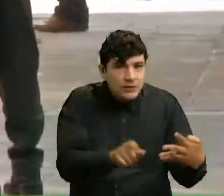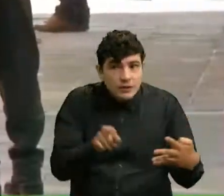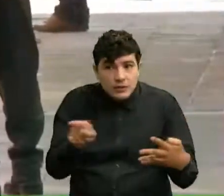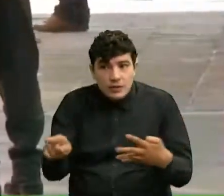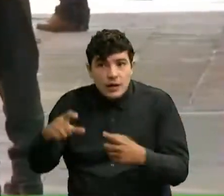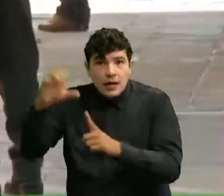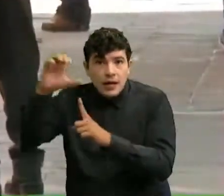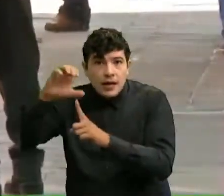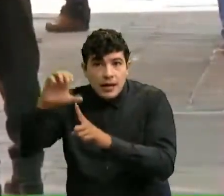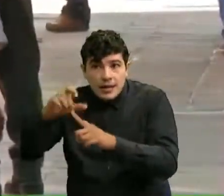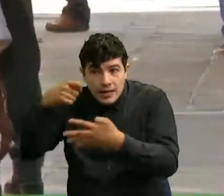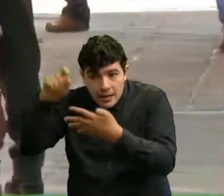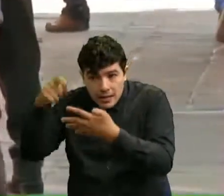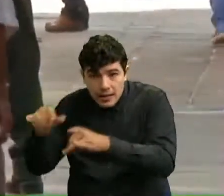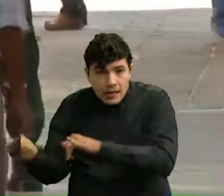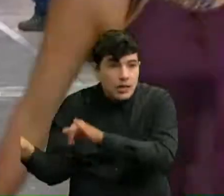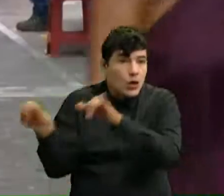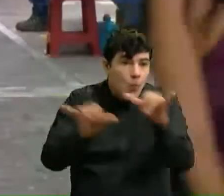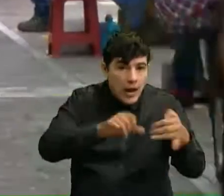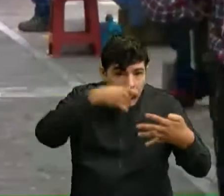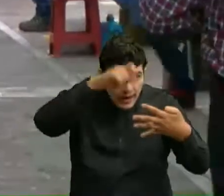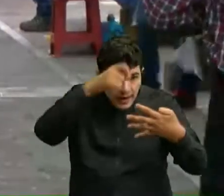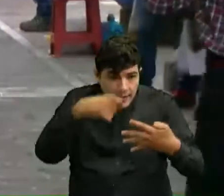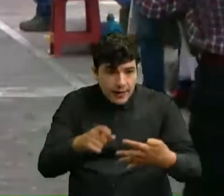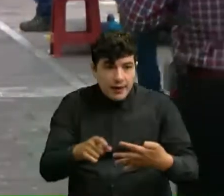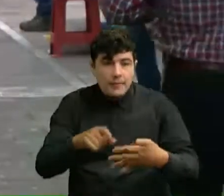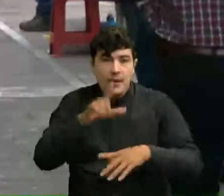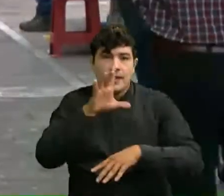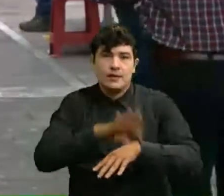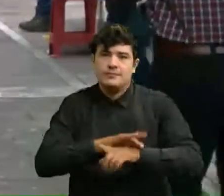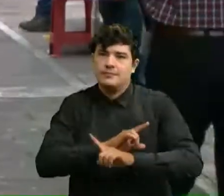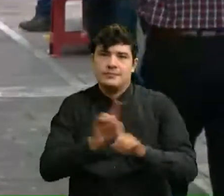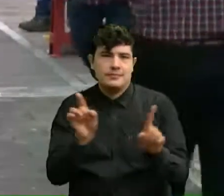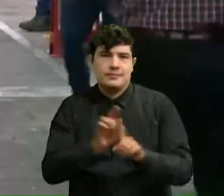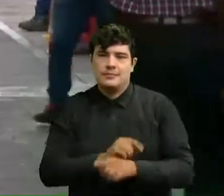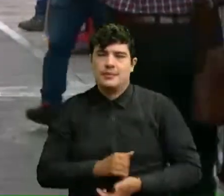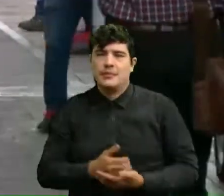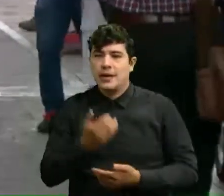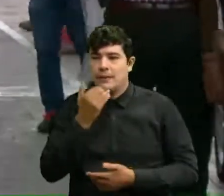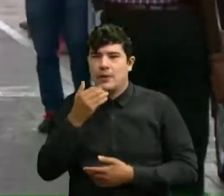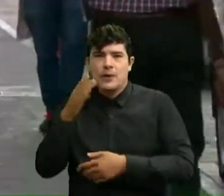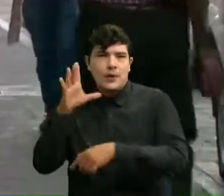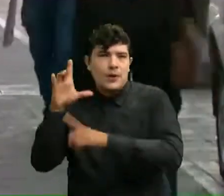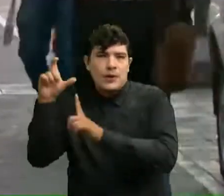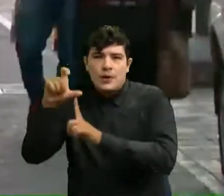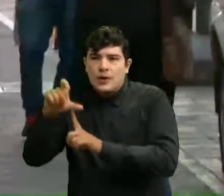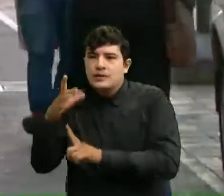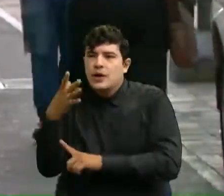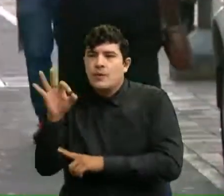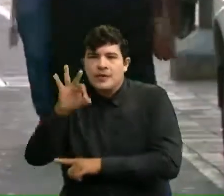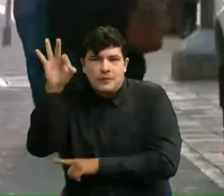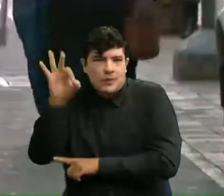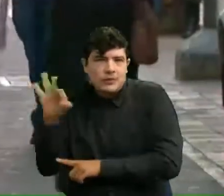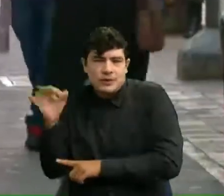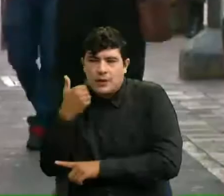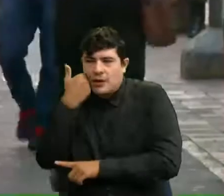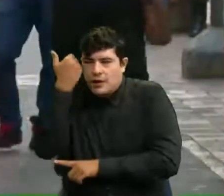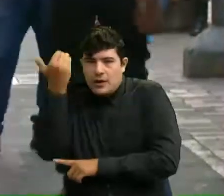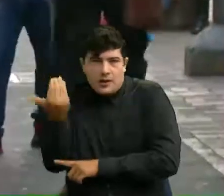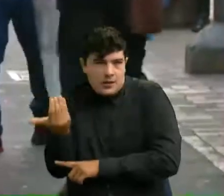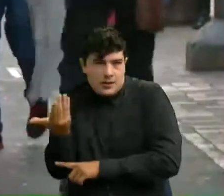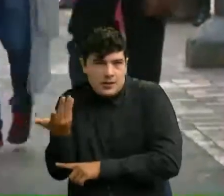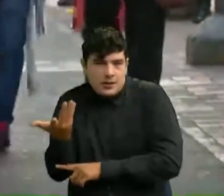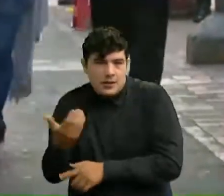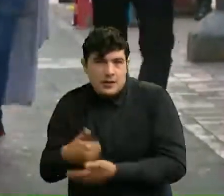Pensiones, para que una persona tenga derecho a la pensión de invalidez es con el 50%, y va a depender si el porcentaje es superior al